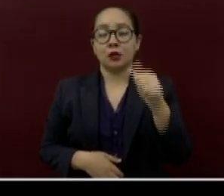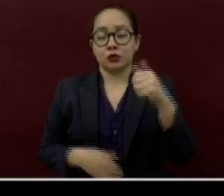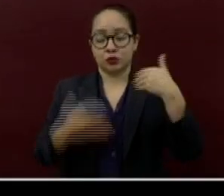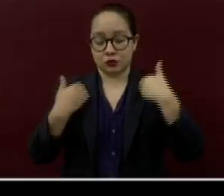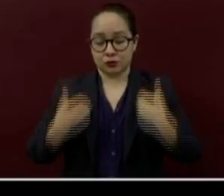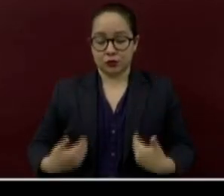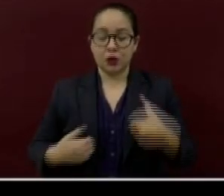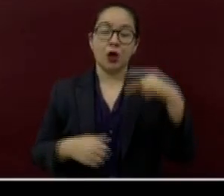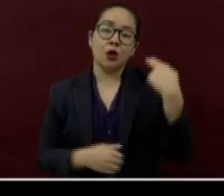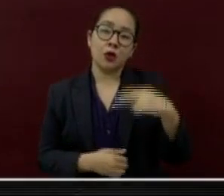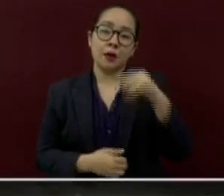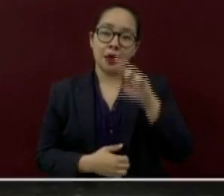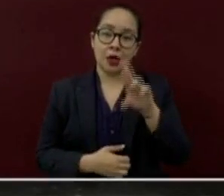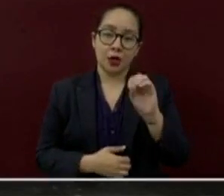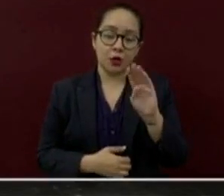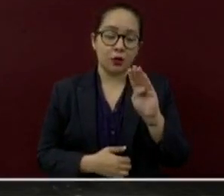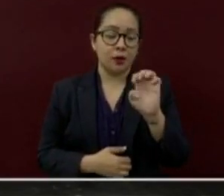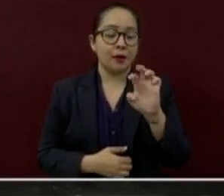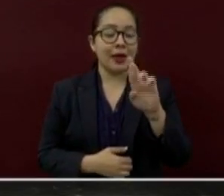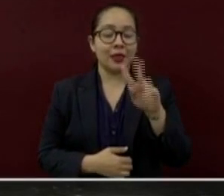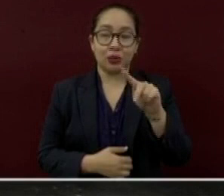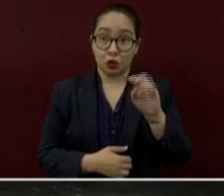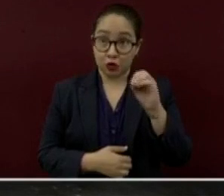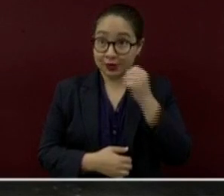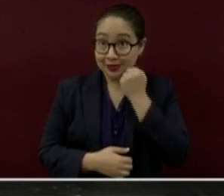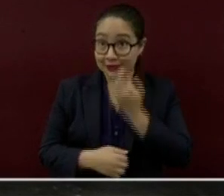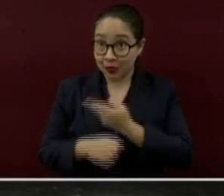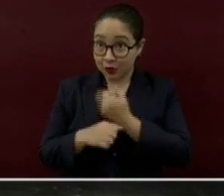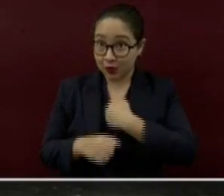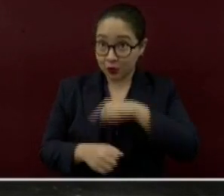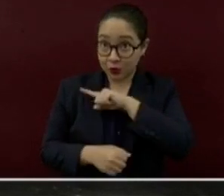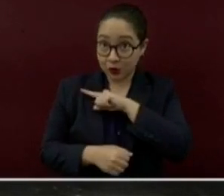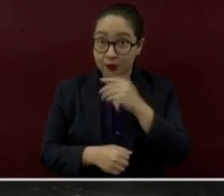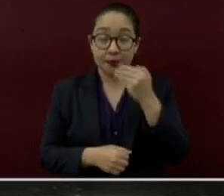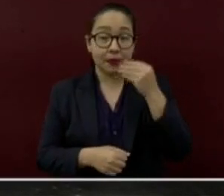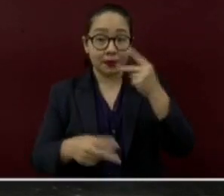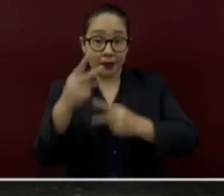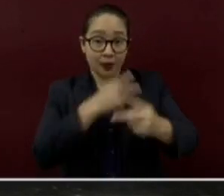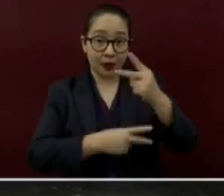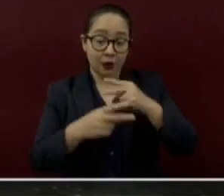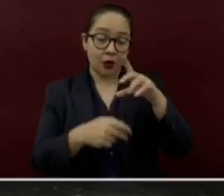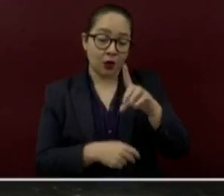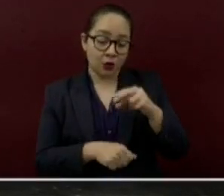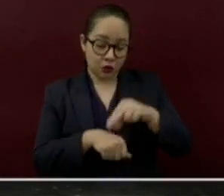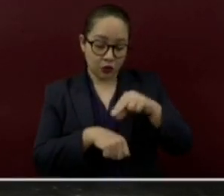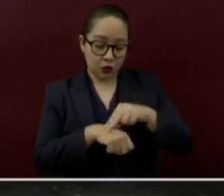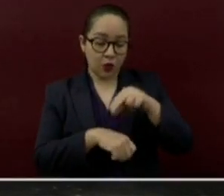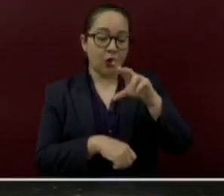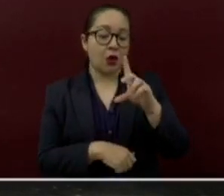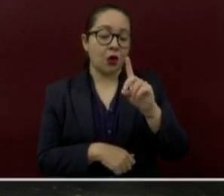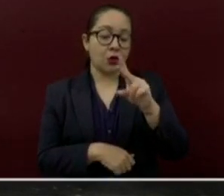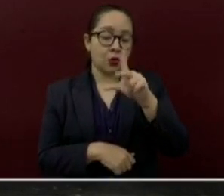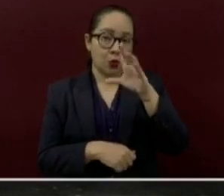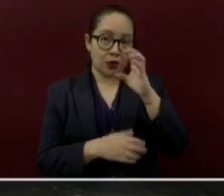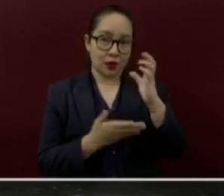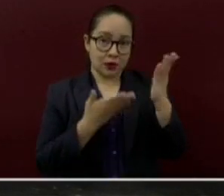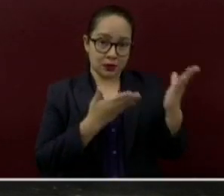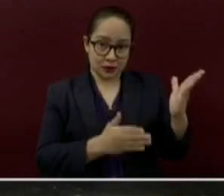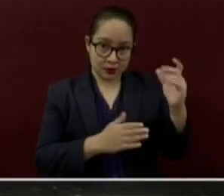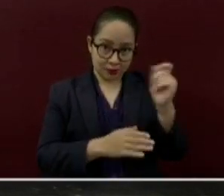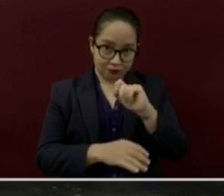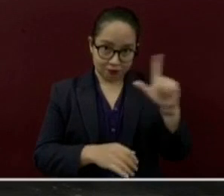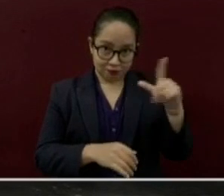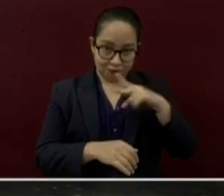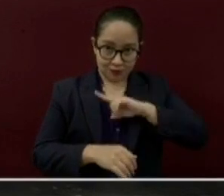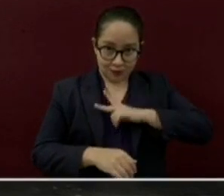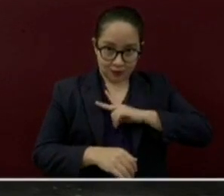roberto ramos a los secretarios de salud doy la bienvenida a la epidemióloga dulce maría espejo guevara y también